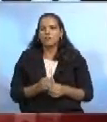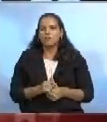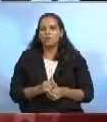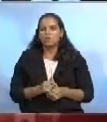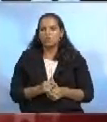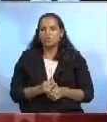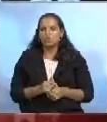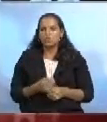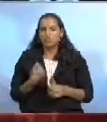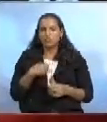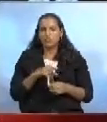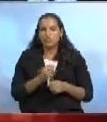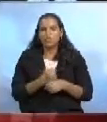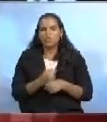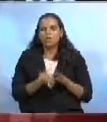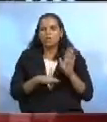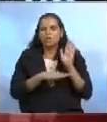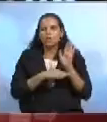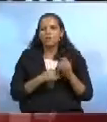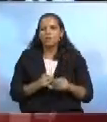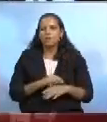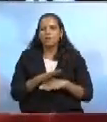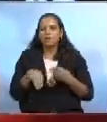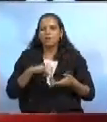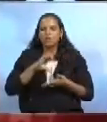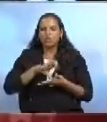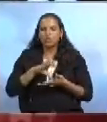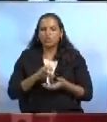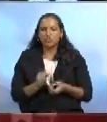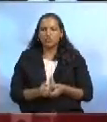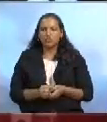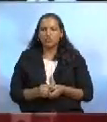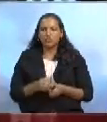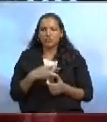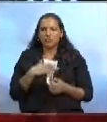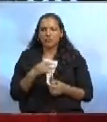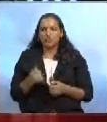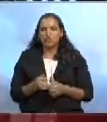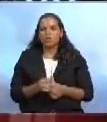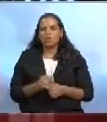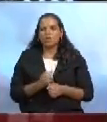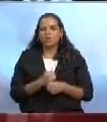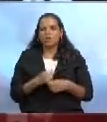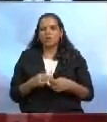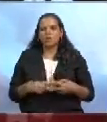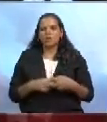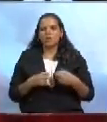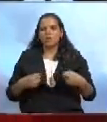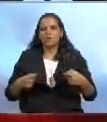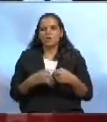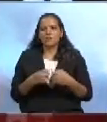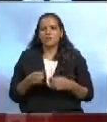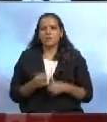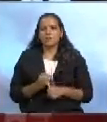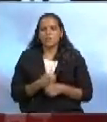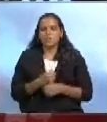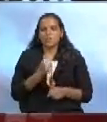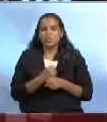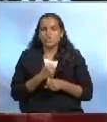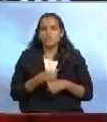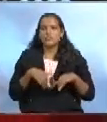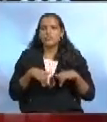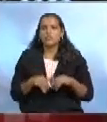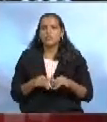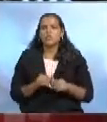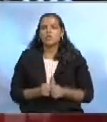de su voto, y hemos realizado un compromiso con la ciudadanía, y ese compromiso el equipo de Homero Cervantes lo está cumpliendo, lo está